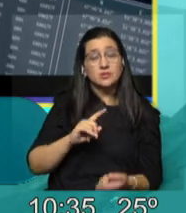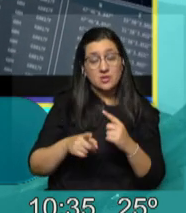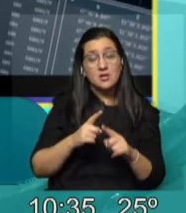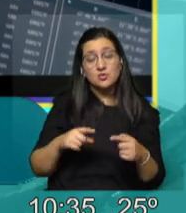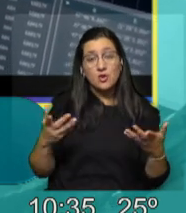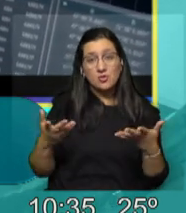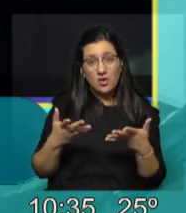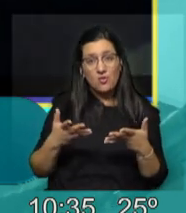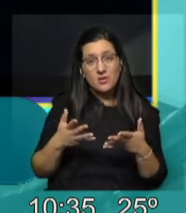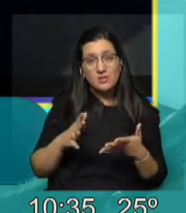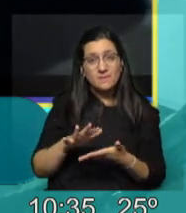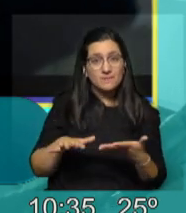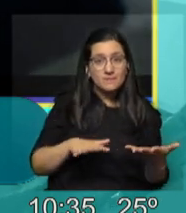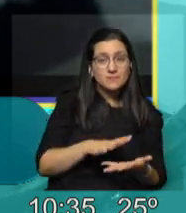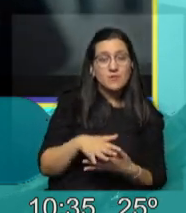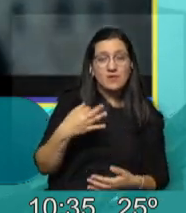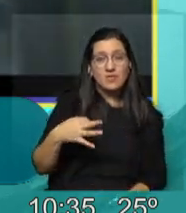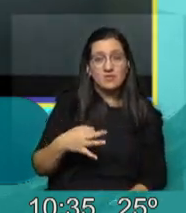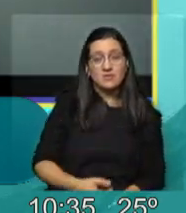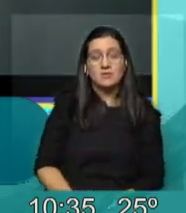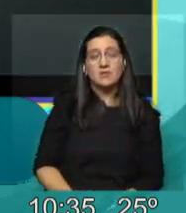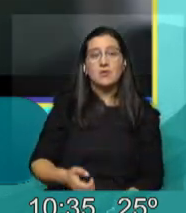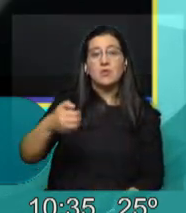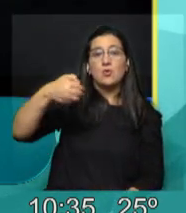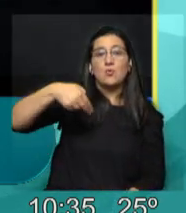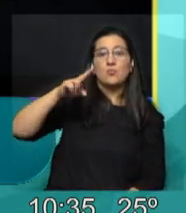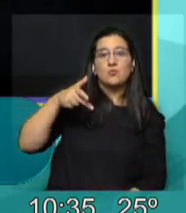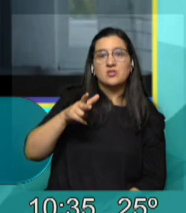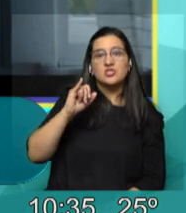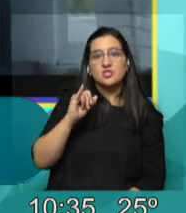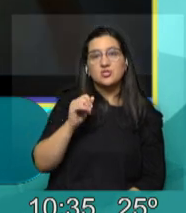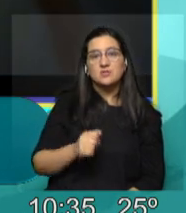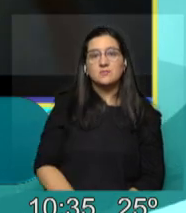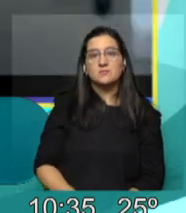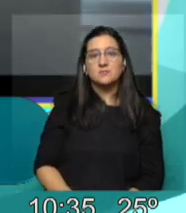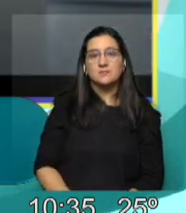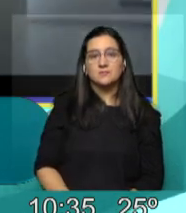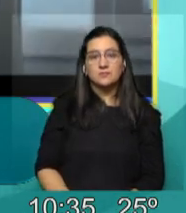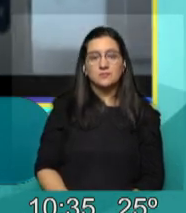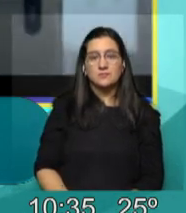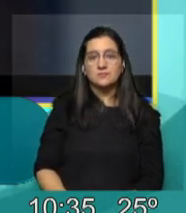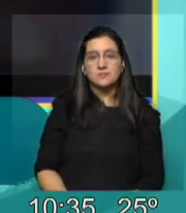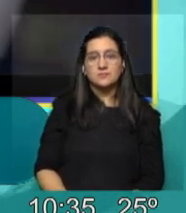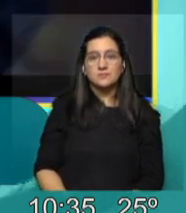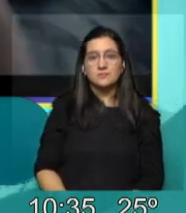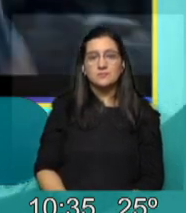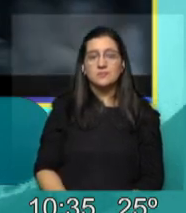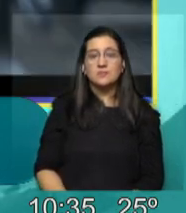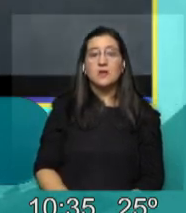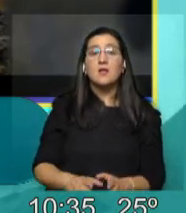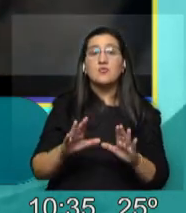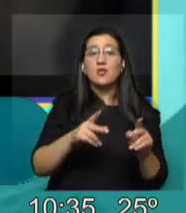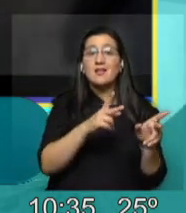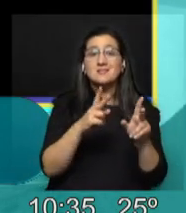que vale la pena. Repito, se llama Munich Games, está en Star Más, Star Plus, como usted le quiera llamar. Y tiene toda la